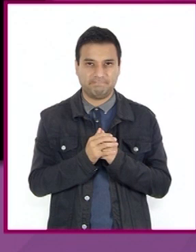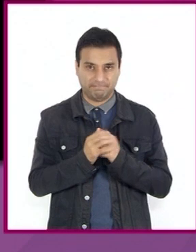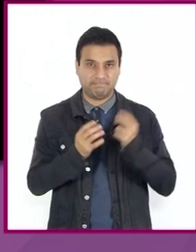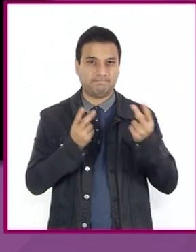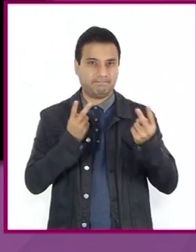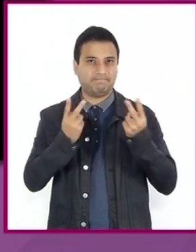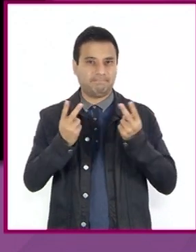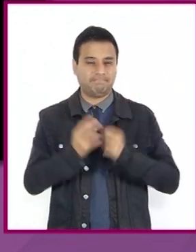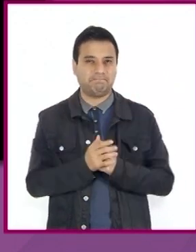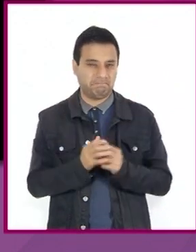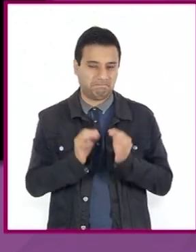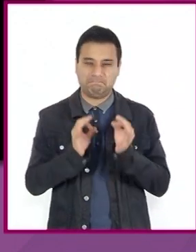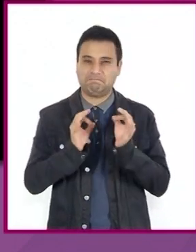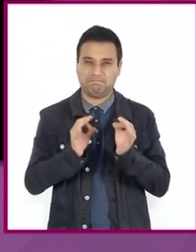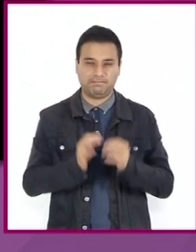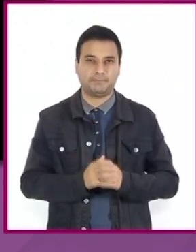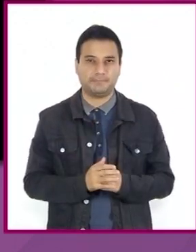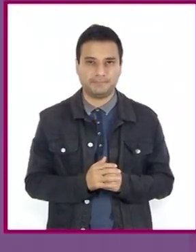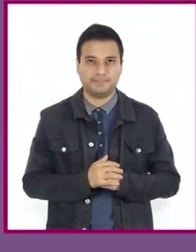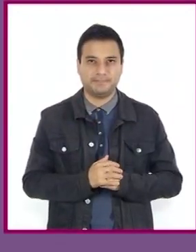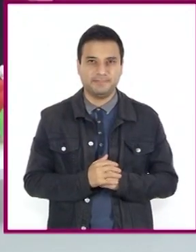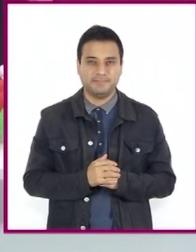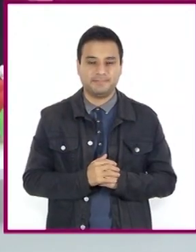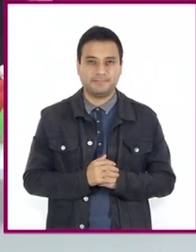2 y 2 en el caso del oxígeno.